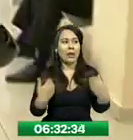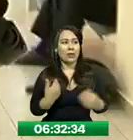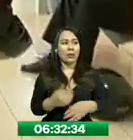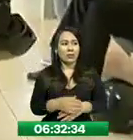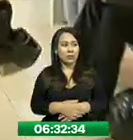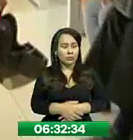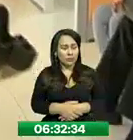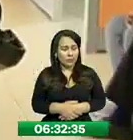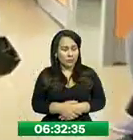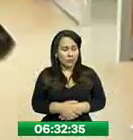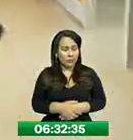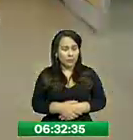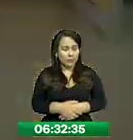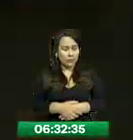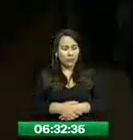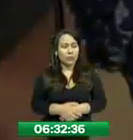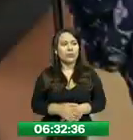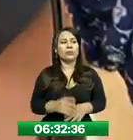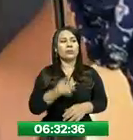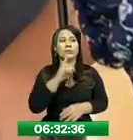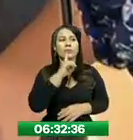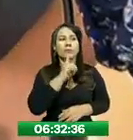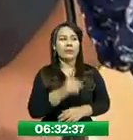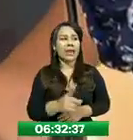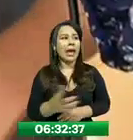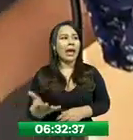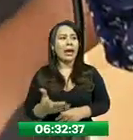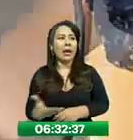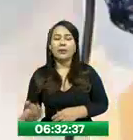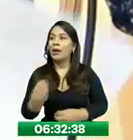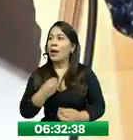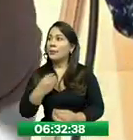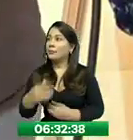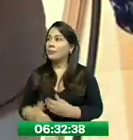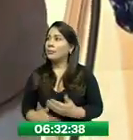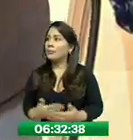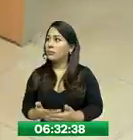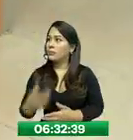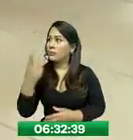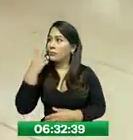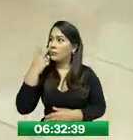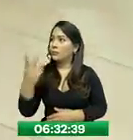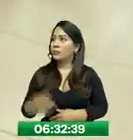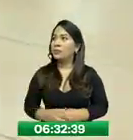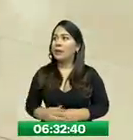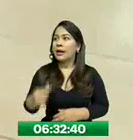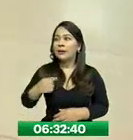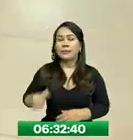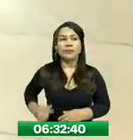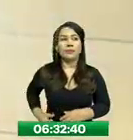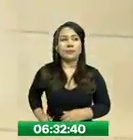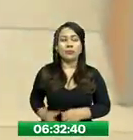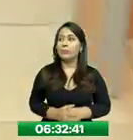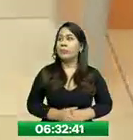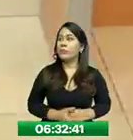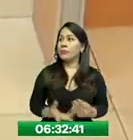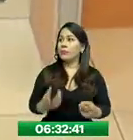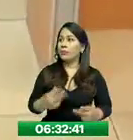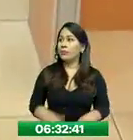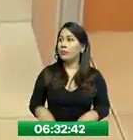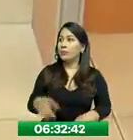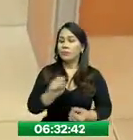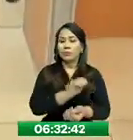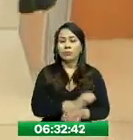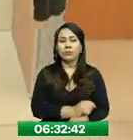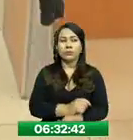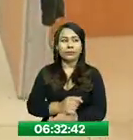muerto para que no lo mate. Que lo que él quería era matarle y él se lanza al piso para decir que estaba muerto. porque él dice, el